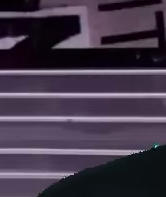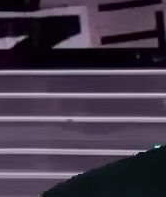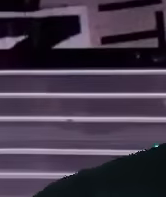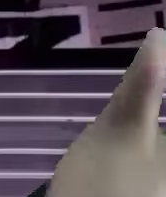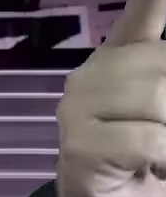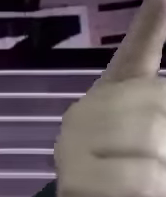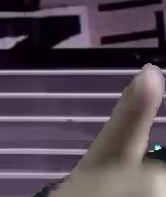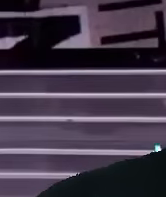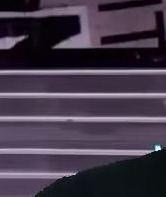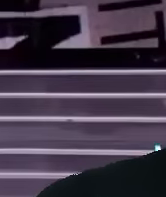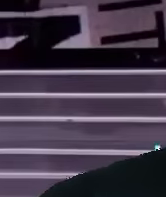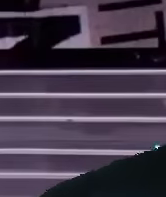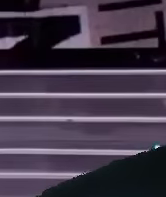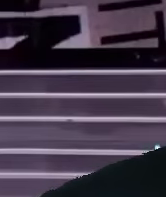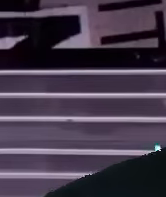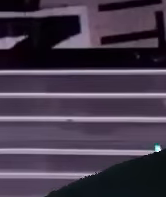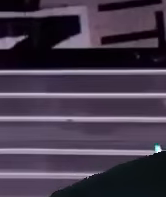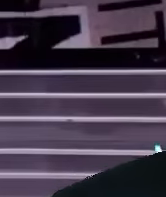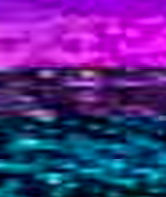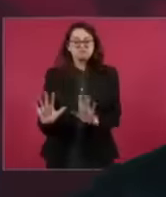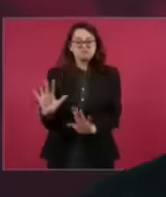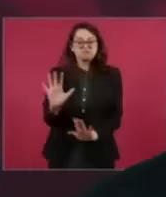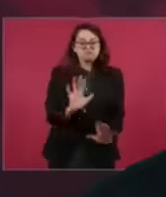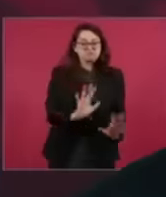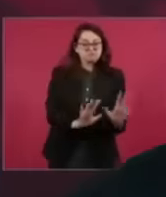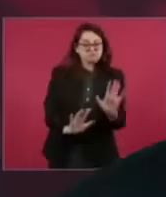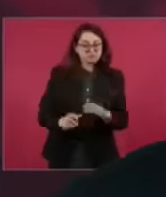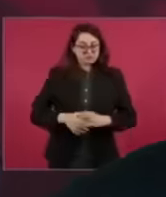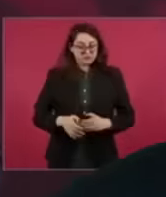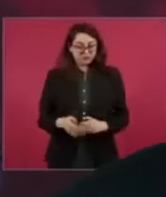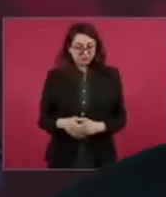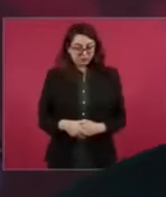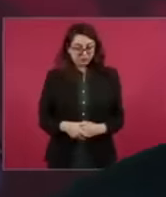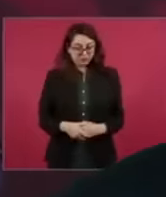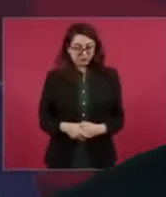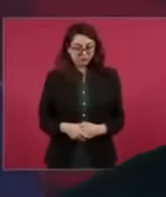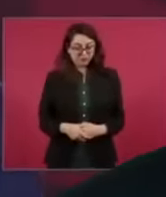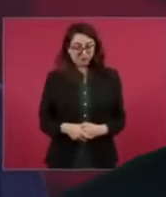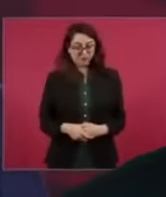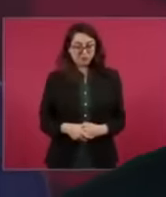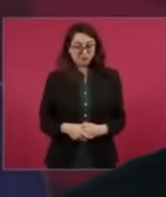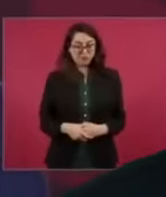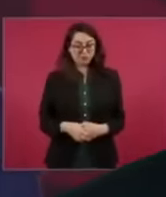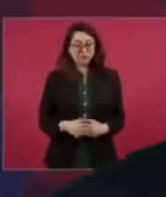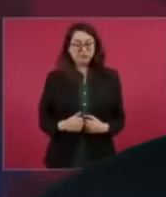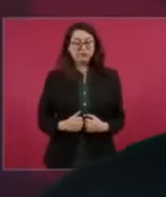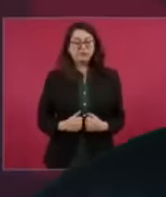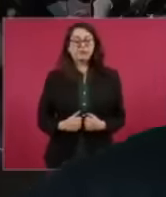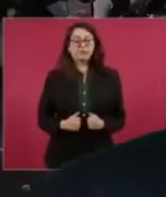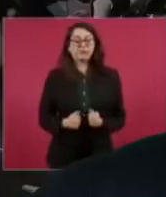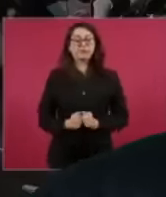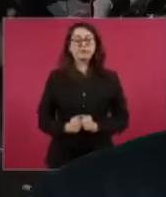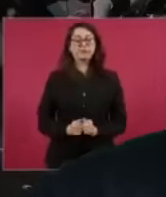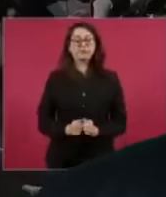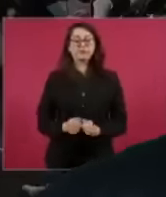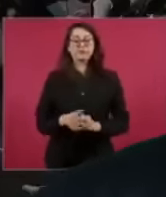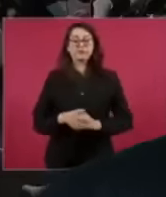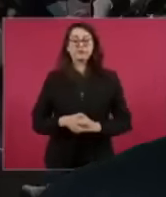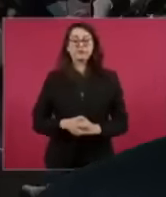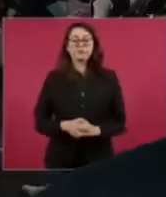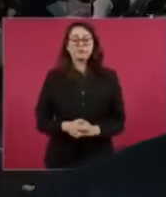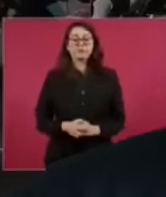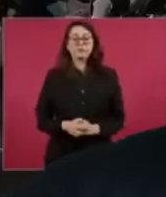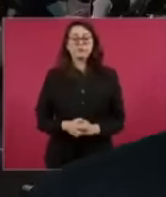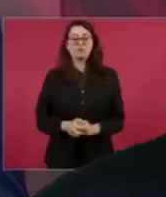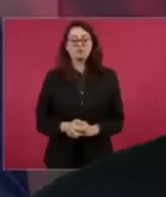desnudo y eso le duele hasta el tuetano Obviamente que el viejo wango Sigue con sus complots intergalácticos todo el universo